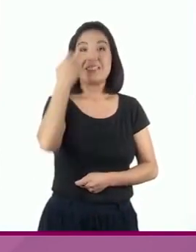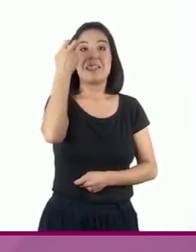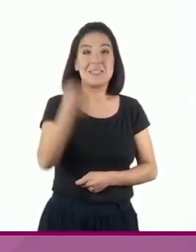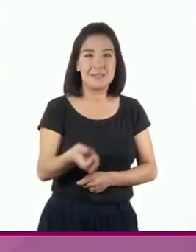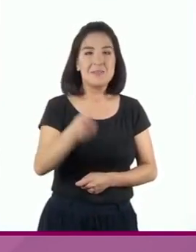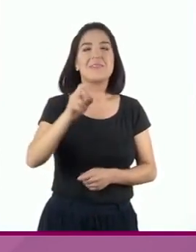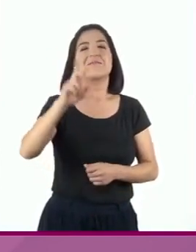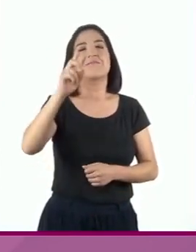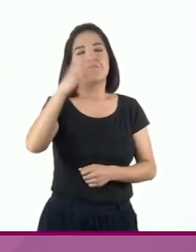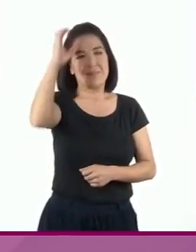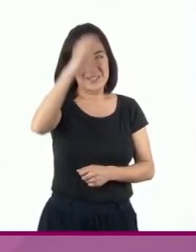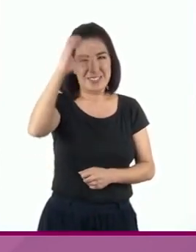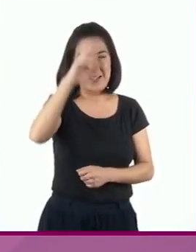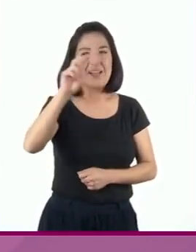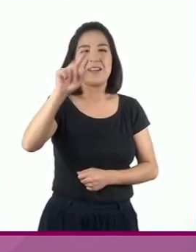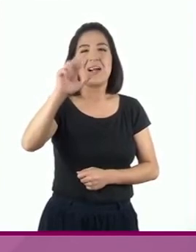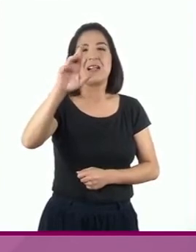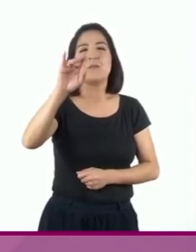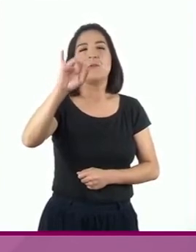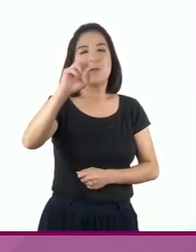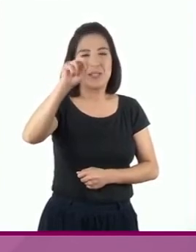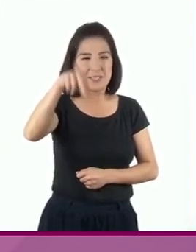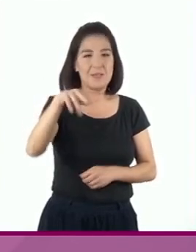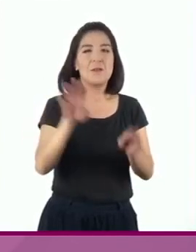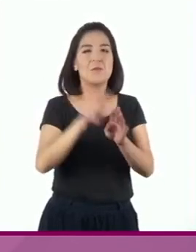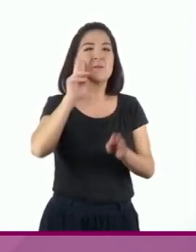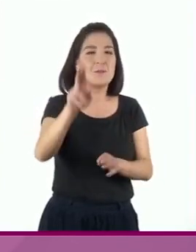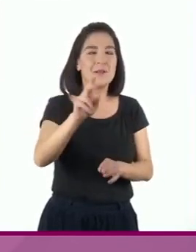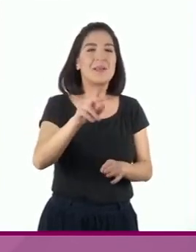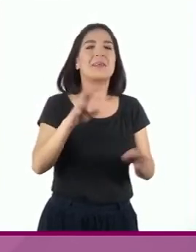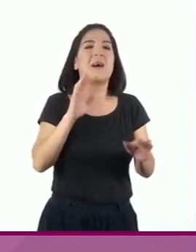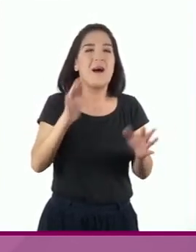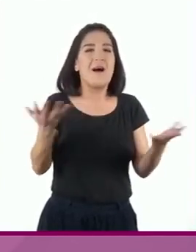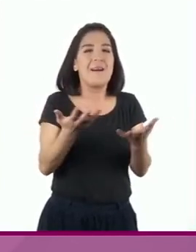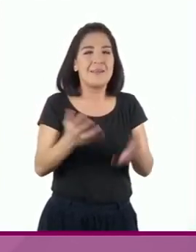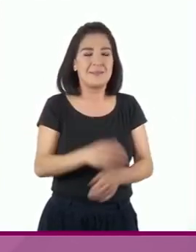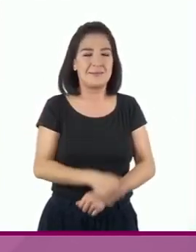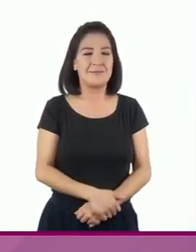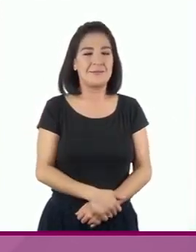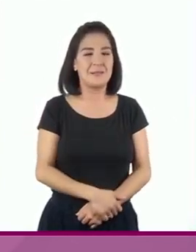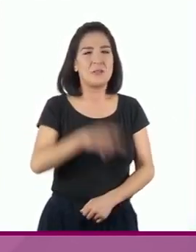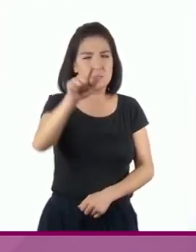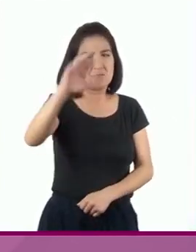¿Qué tipo de especies mencionaron que se localizan en un lugar determinado?